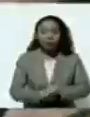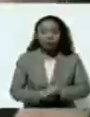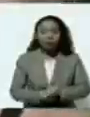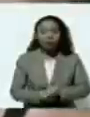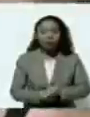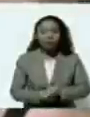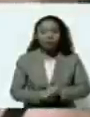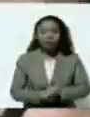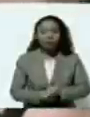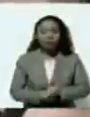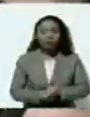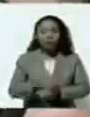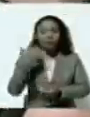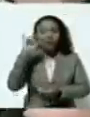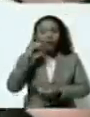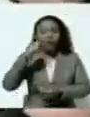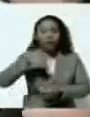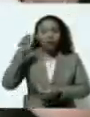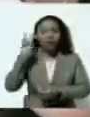Hubieron